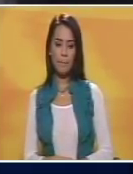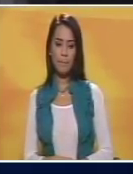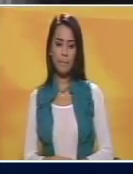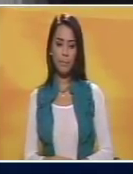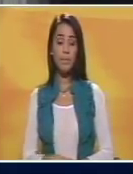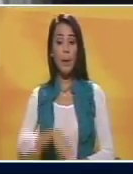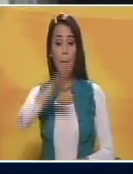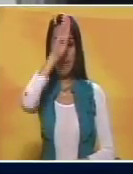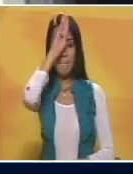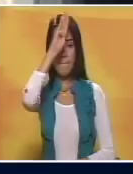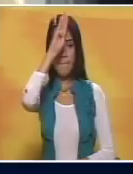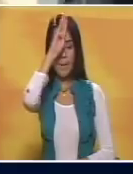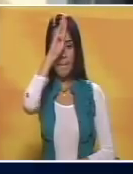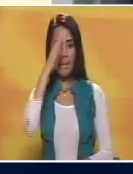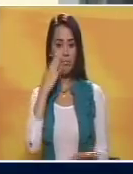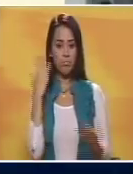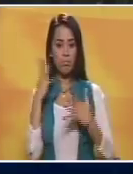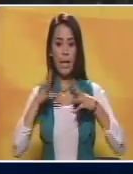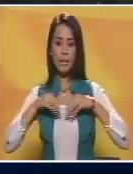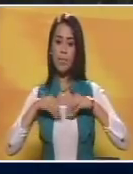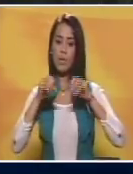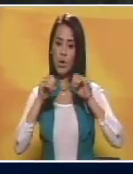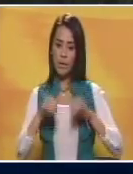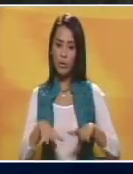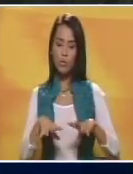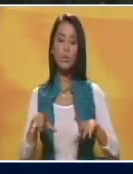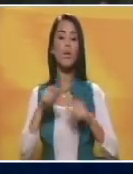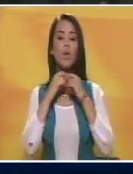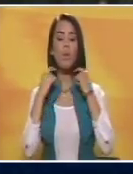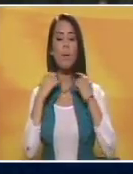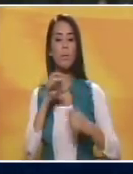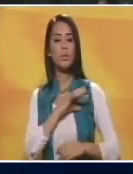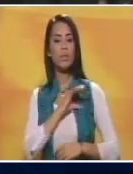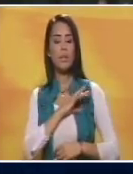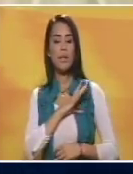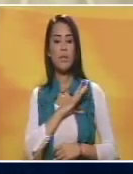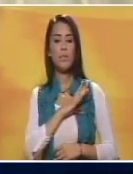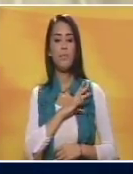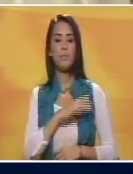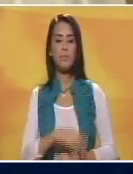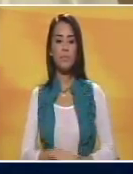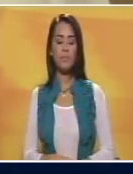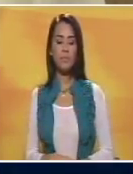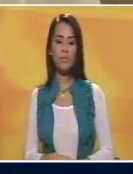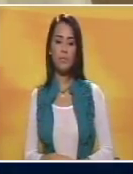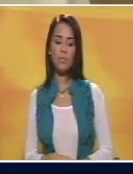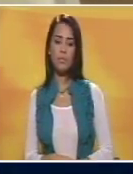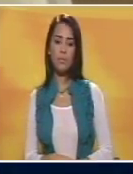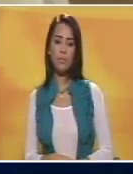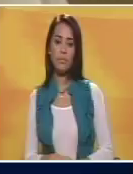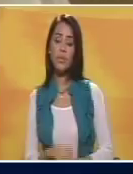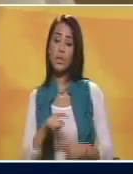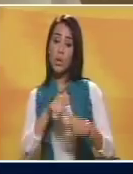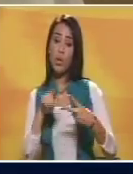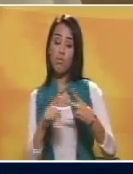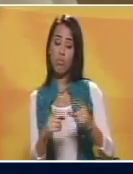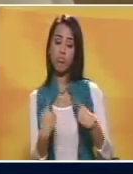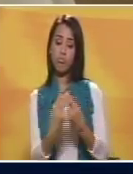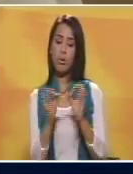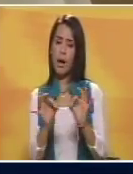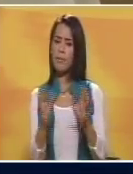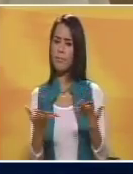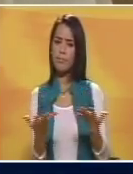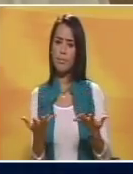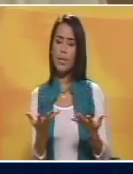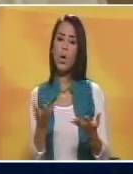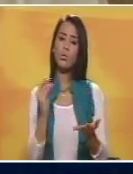En el Vaticano, el Papa Francisco aceptó la renuncia de los obispos chilenos de la diócesis Rancagua y de Talca, continuando así